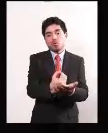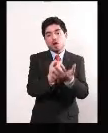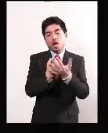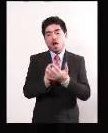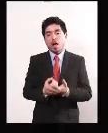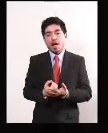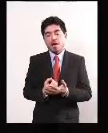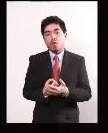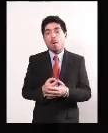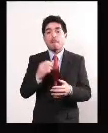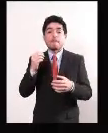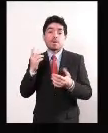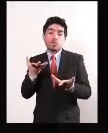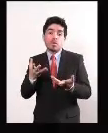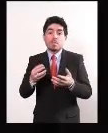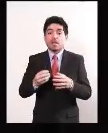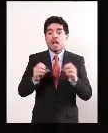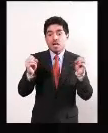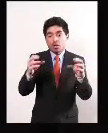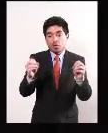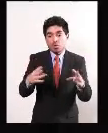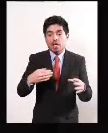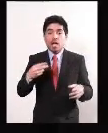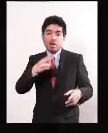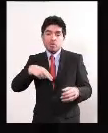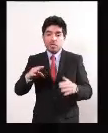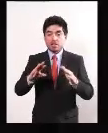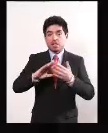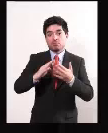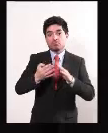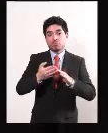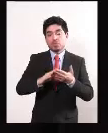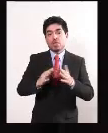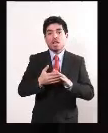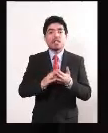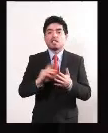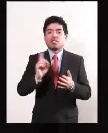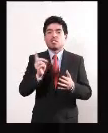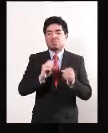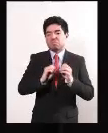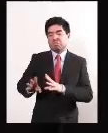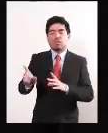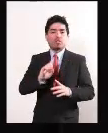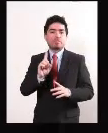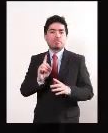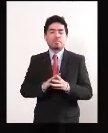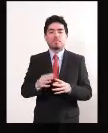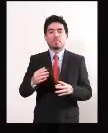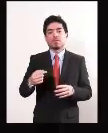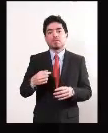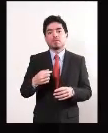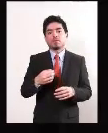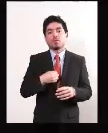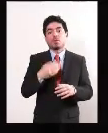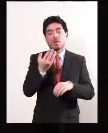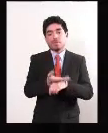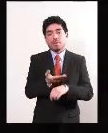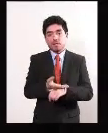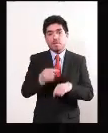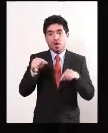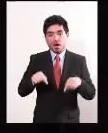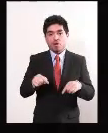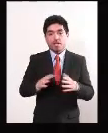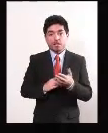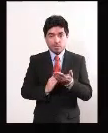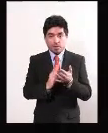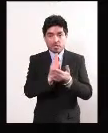poder educar a nuestras comunidades que no queremos nuestra comuna como un chiquero. Así que en eso les pedimos de verdad a esta hora que